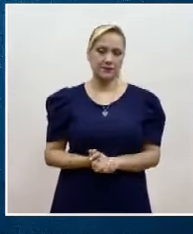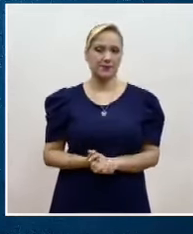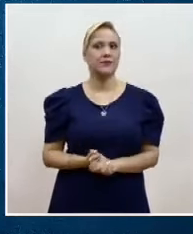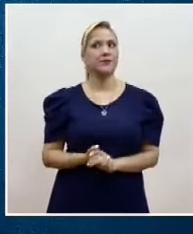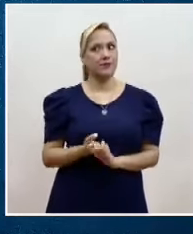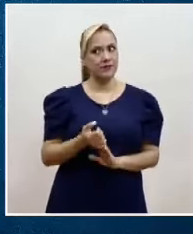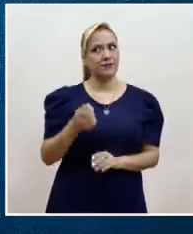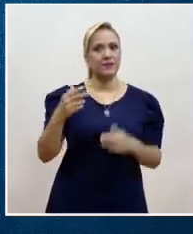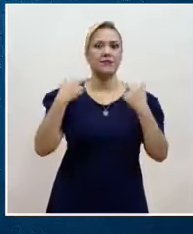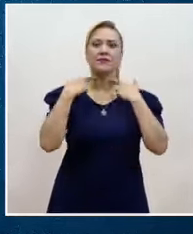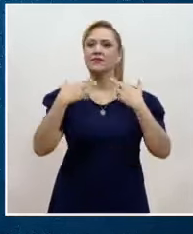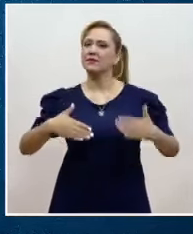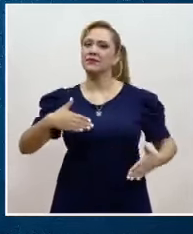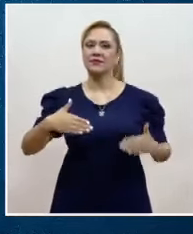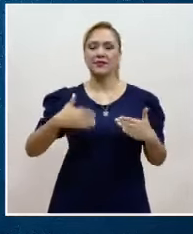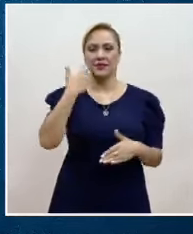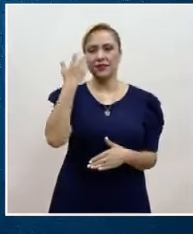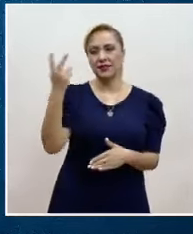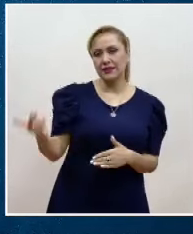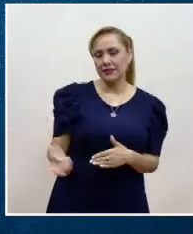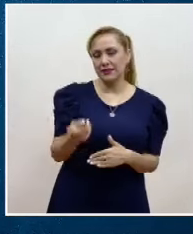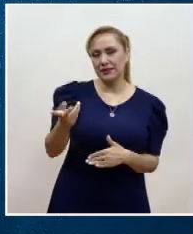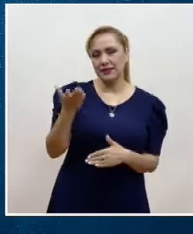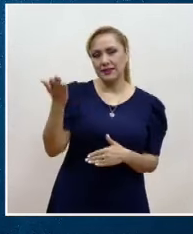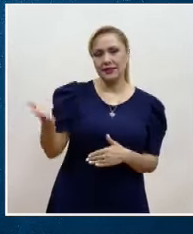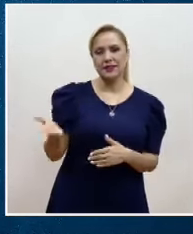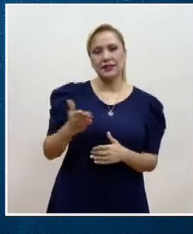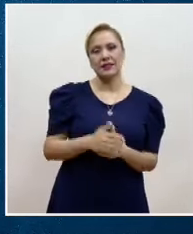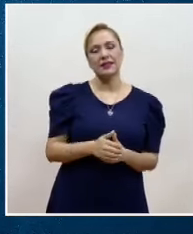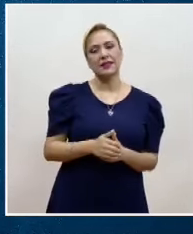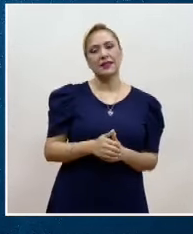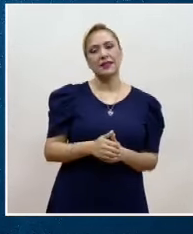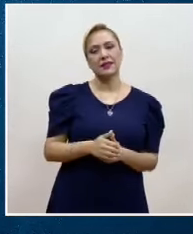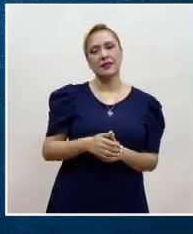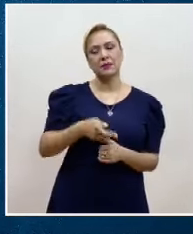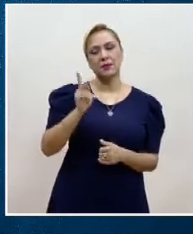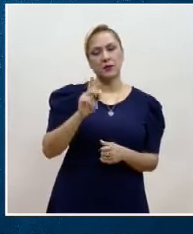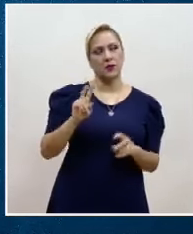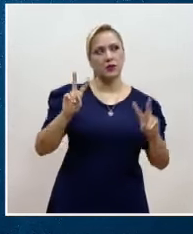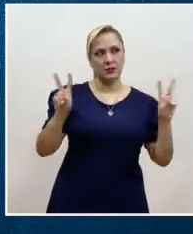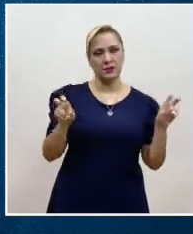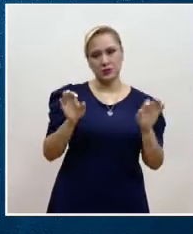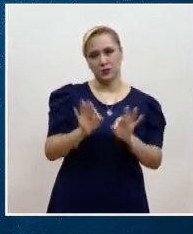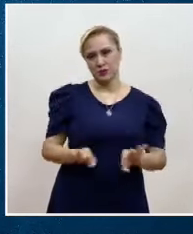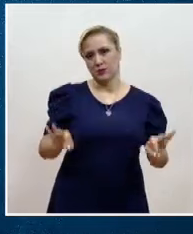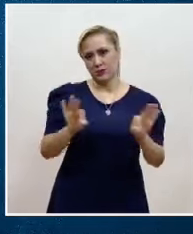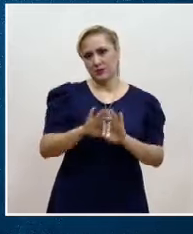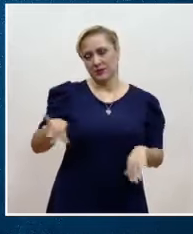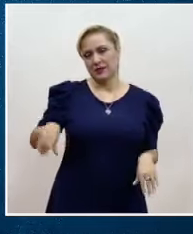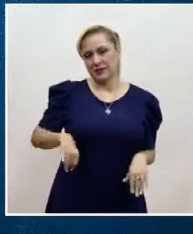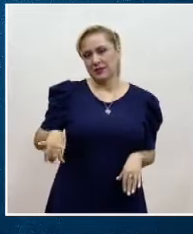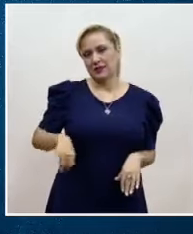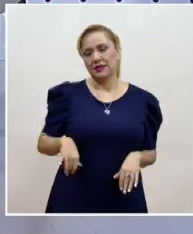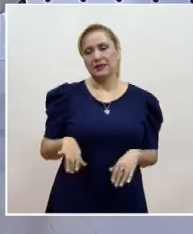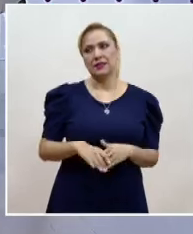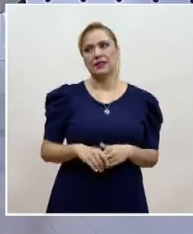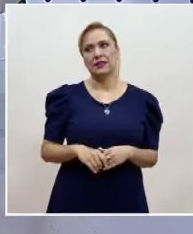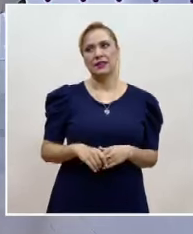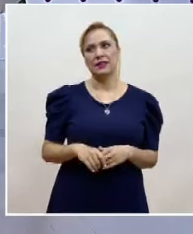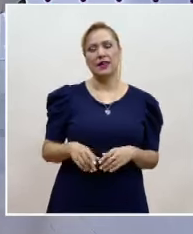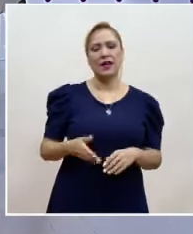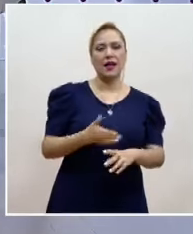inteligencia artificial te voy a preguntar ahora mismo, un poquito más adelante, pero también creo que es un tema interesante sobre el que podemos ahondar. Pero